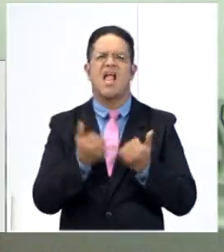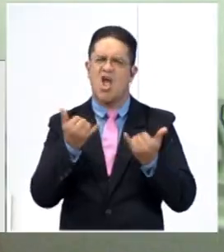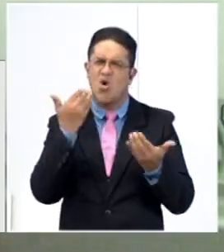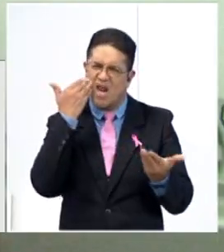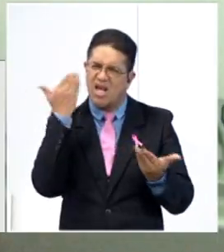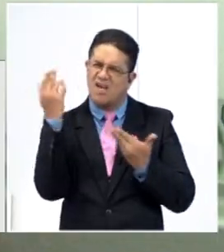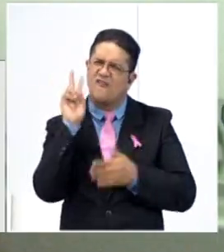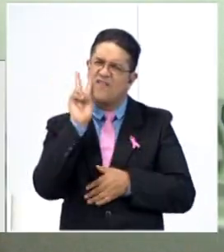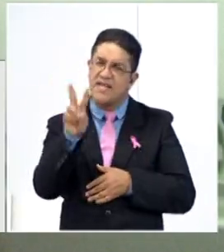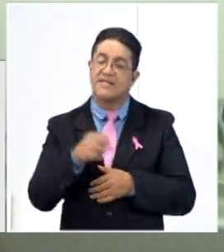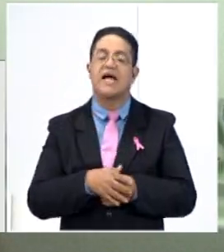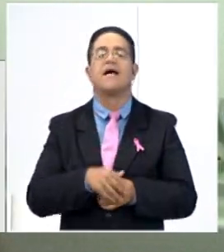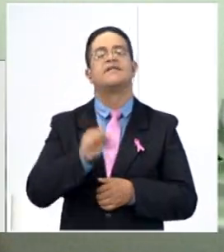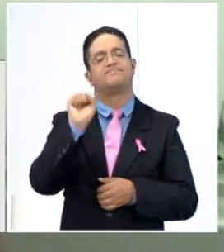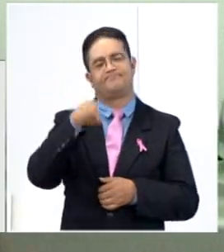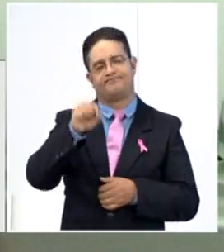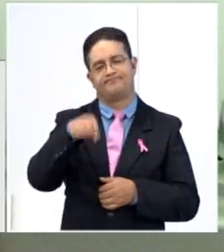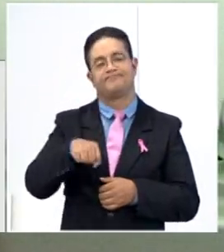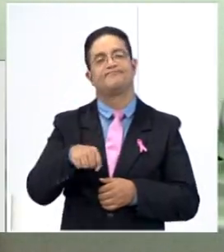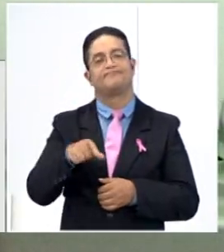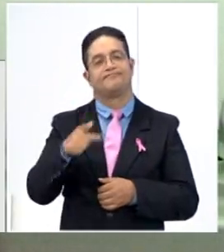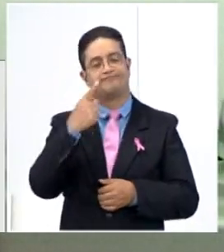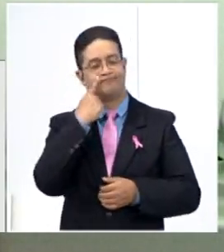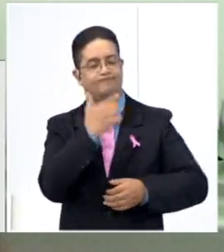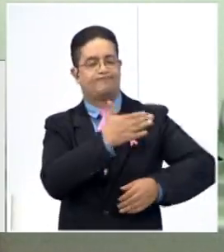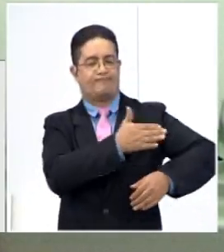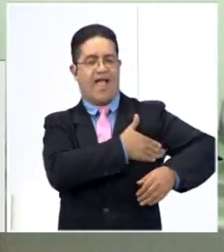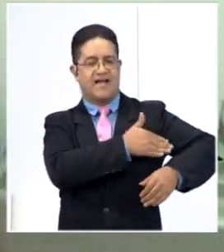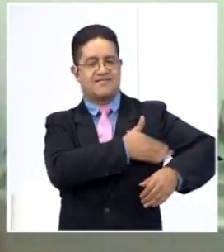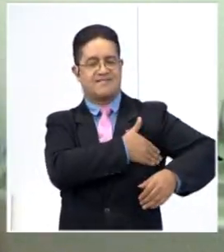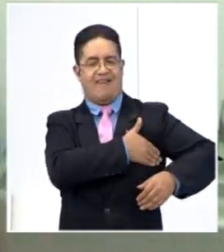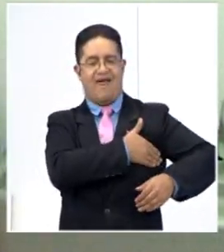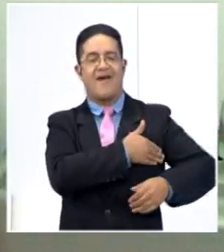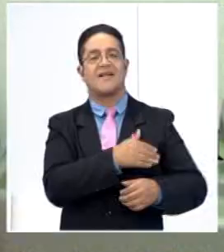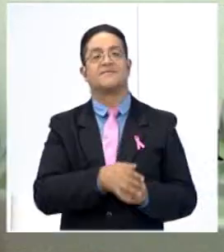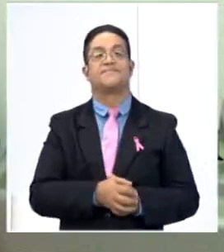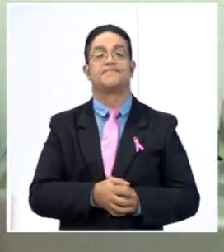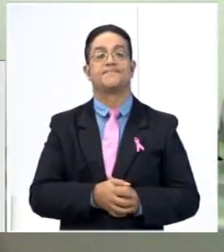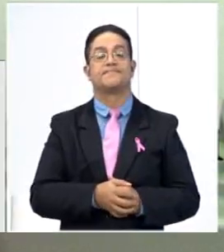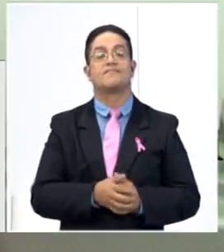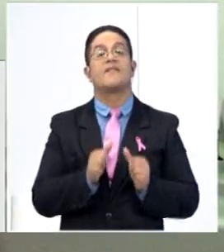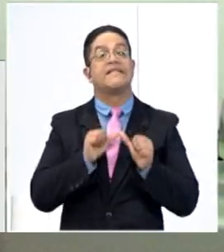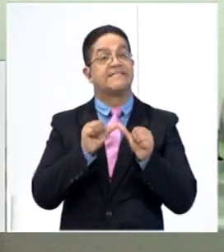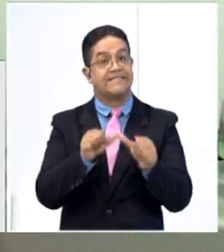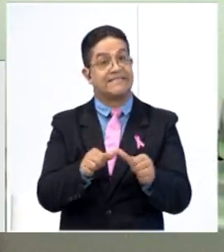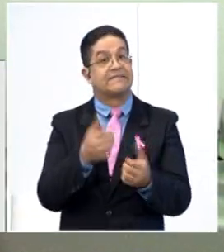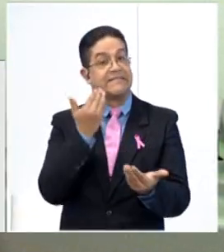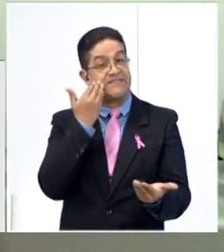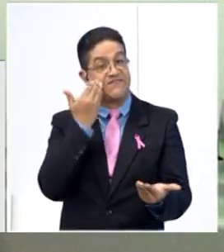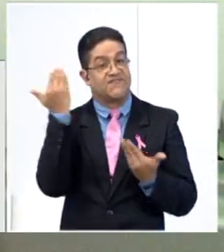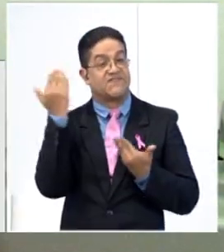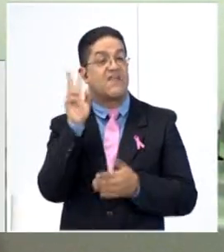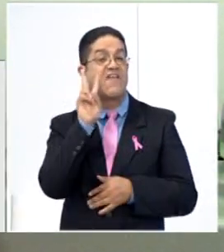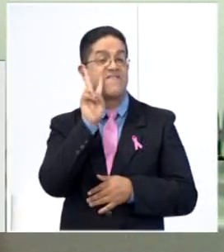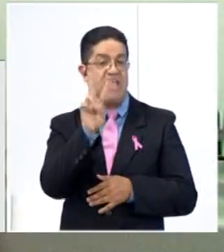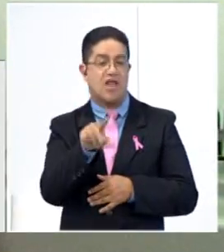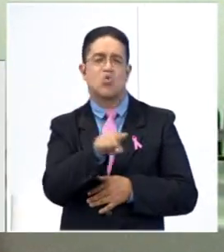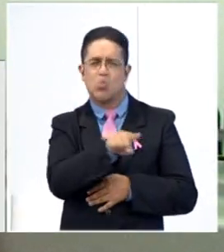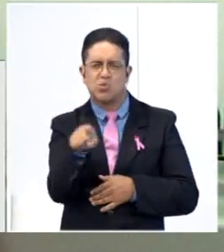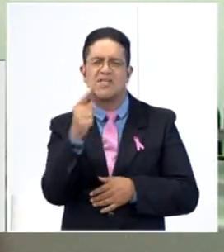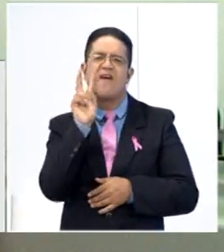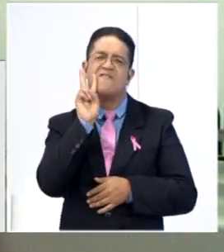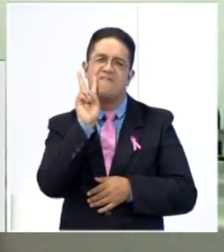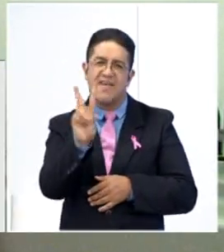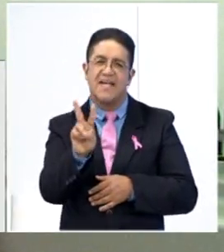la medio lateral oblicua donde incluimos la parte axilar de la paciente. Muy bien, ya vamos, seguimos viendo esto, y además para que usted vea que